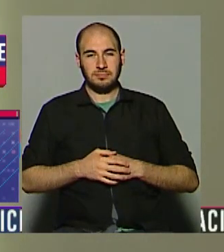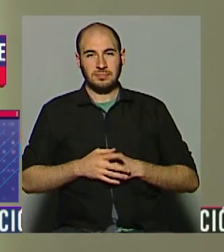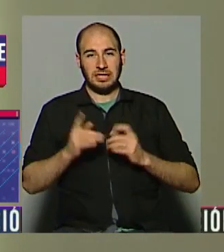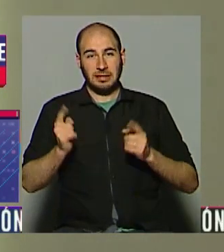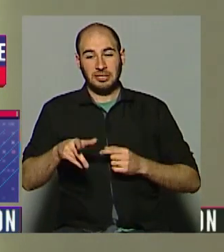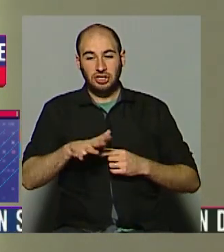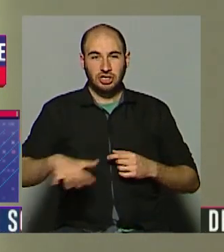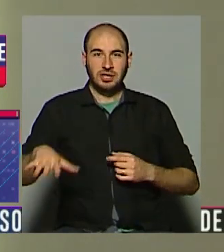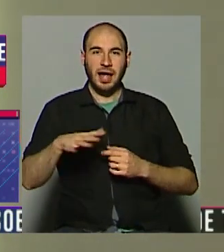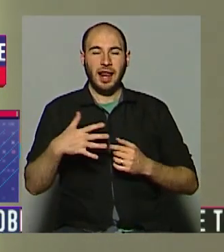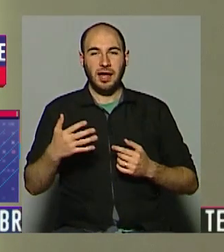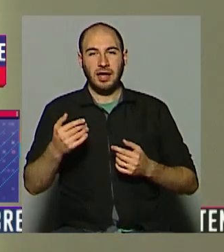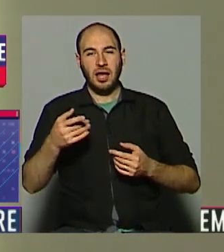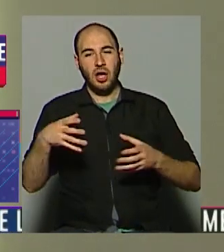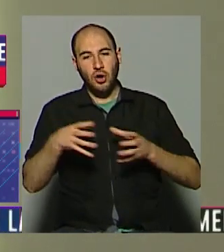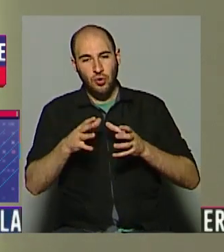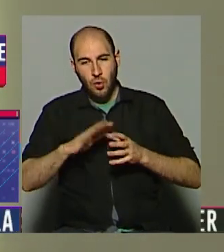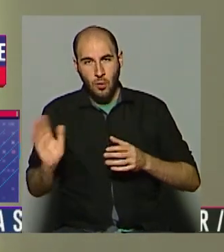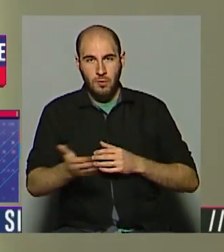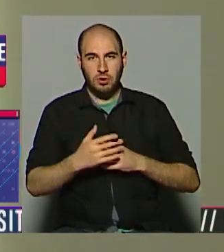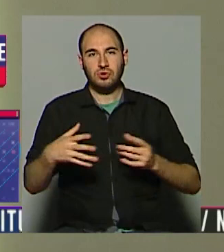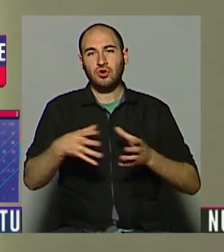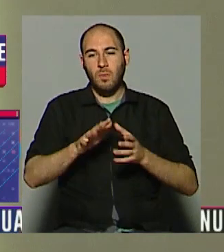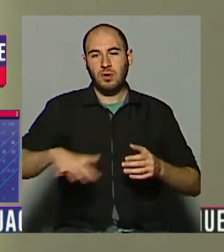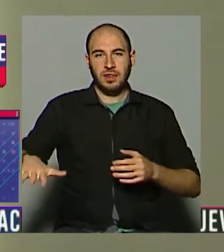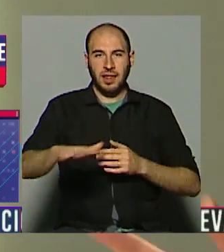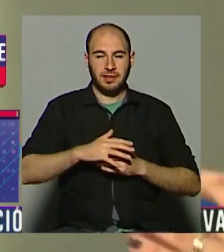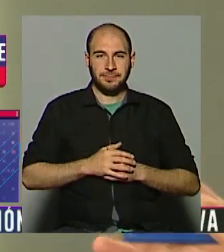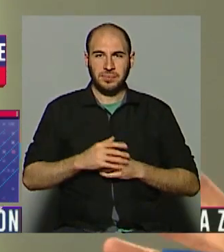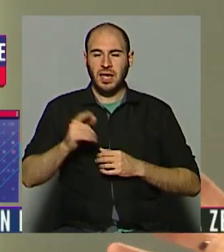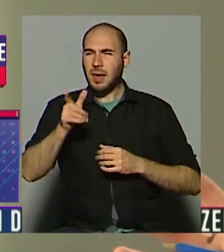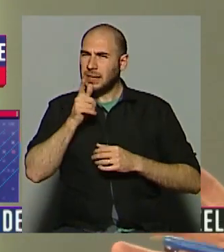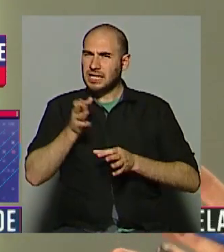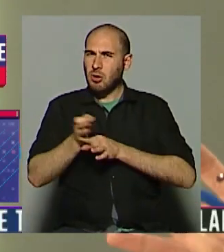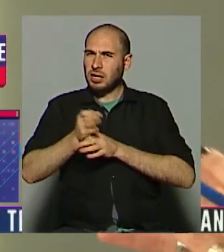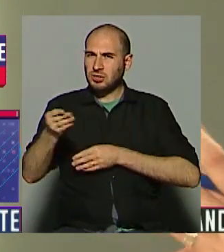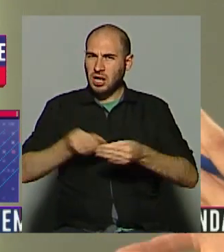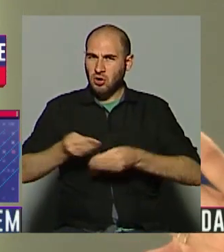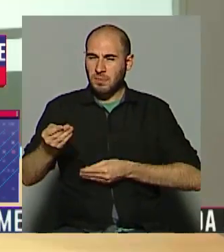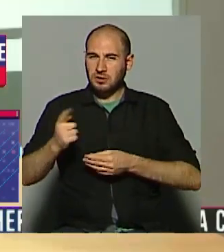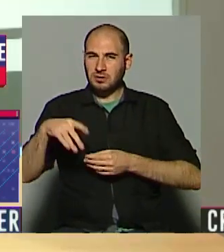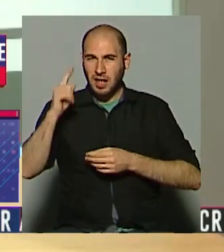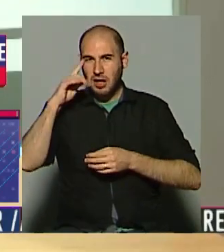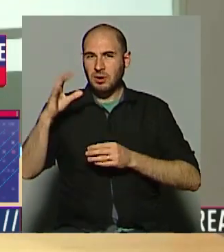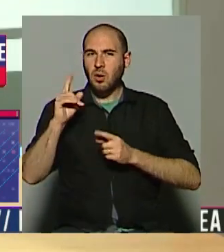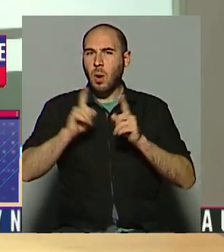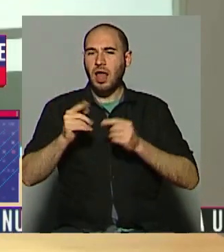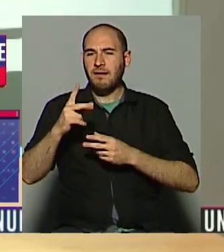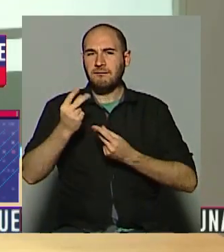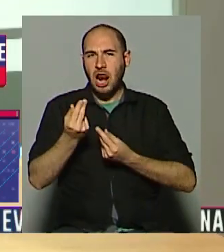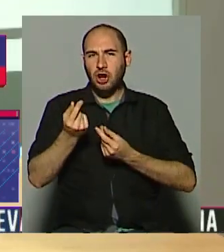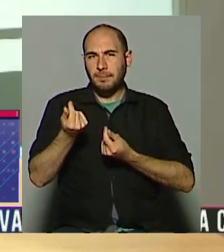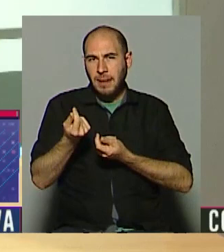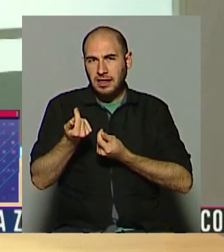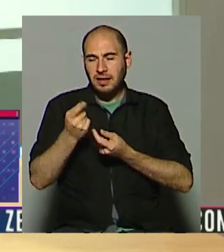en lo social, en lo colectivo, de la comunidad. Sería una especie de educación financiera para que tengamos en cuenta cuál es el valor del